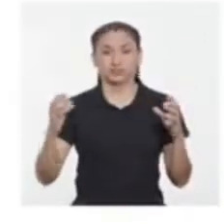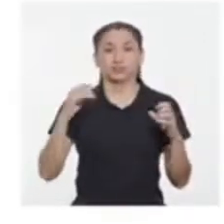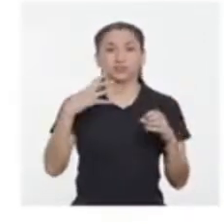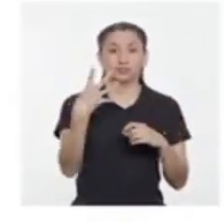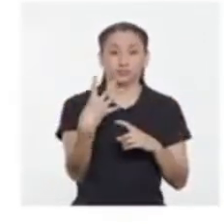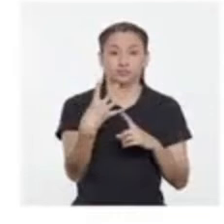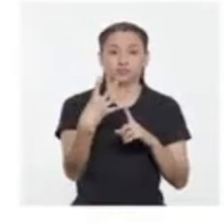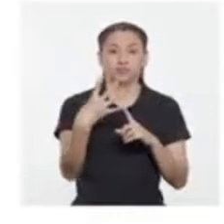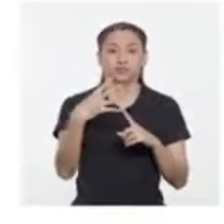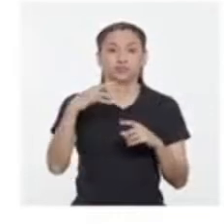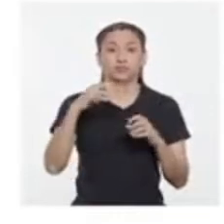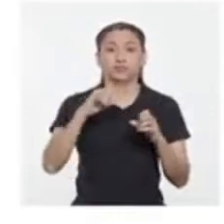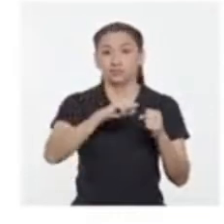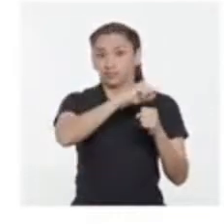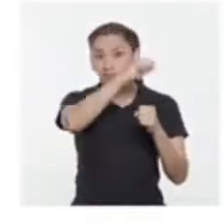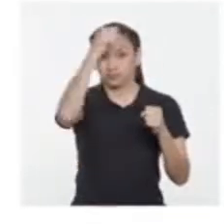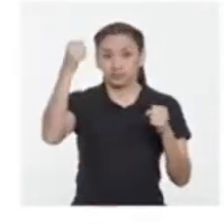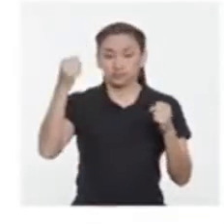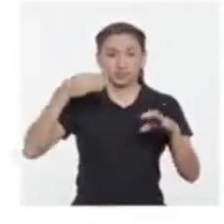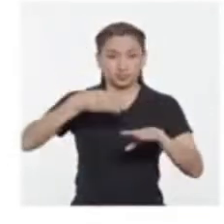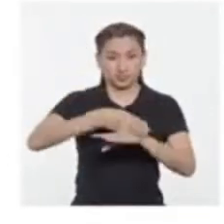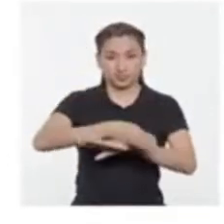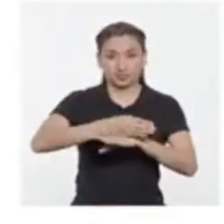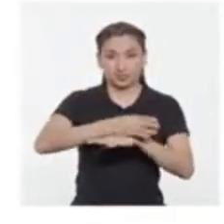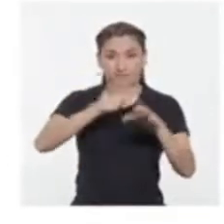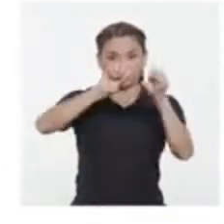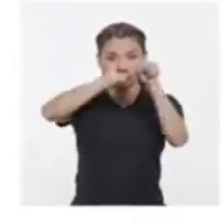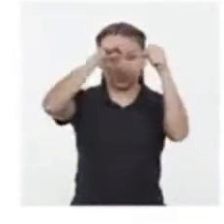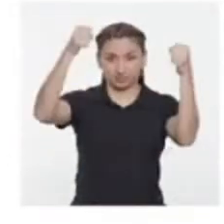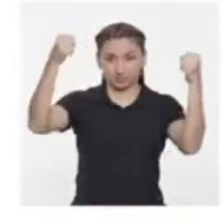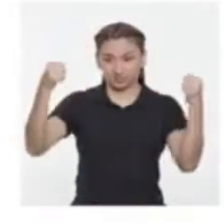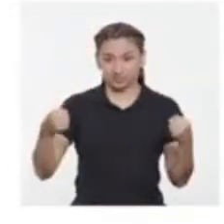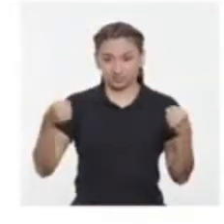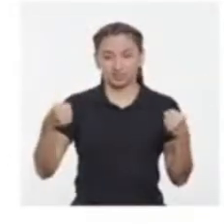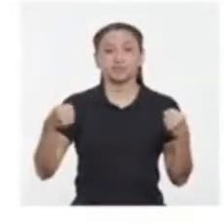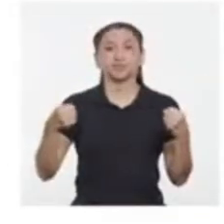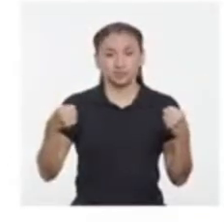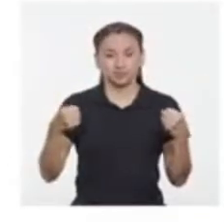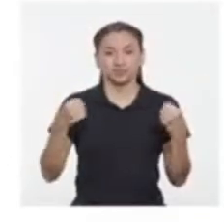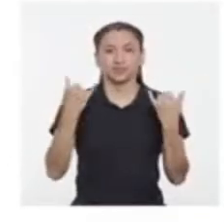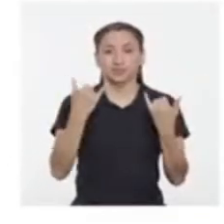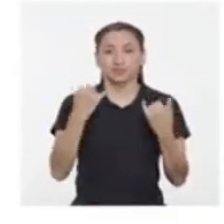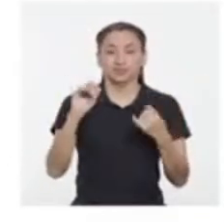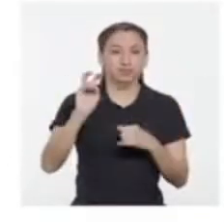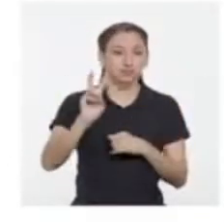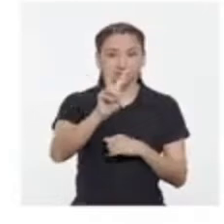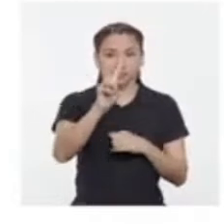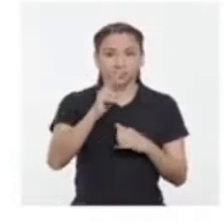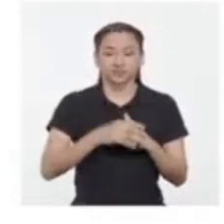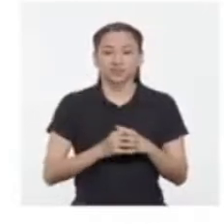Cuarto, fijar los tubos de PVC a la base de madera del fitotoldo. Ahora vamos con